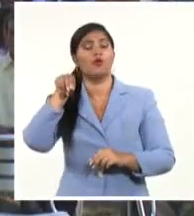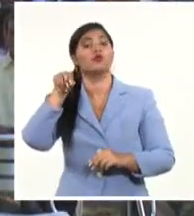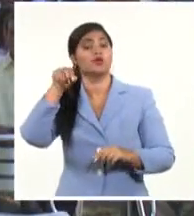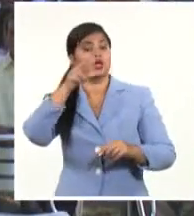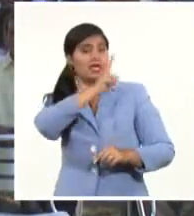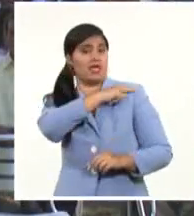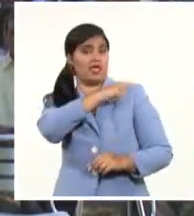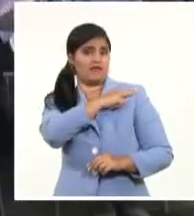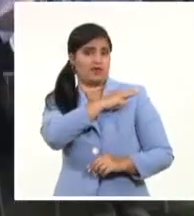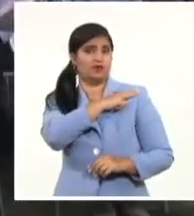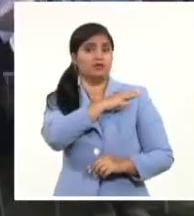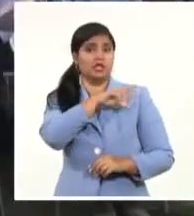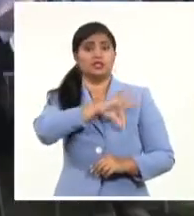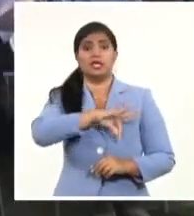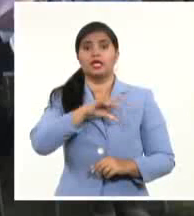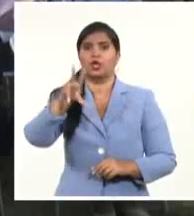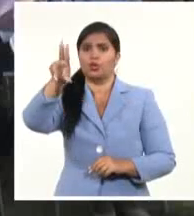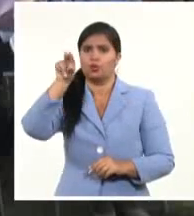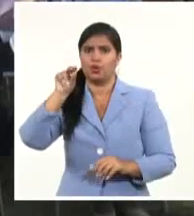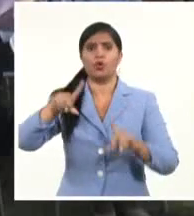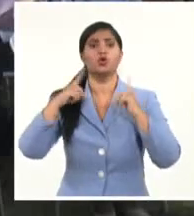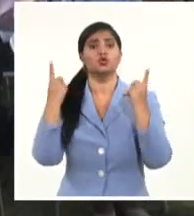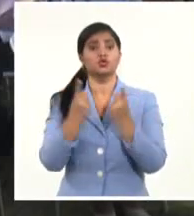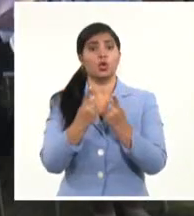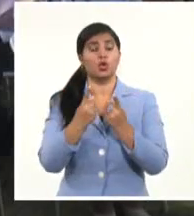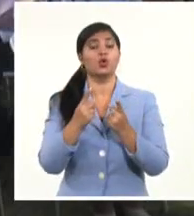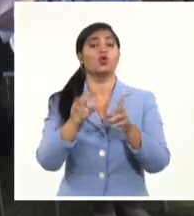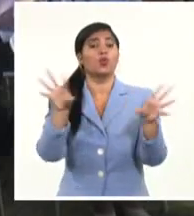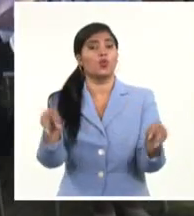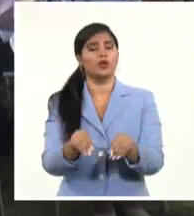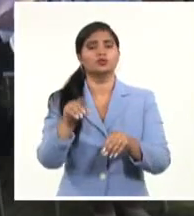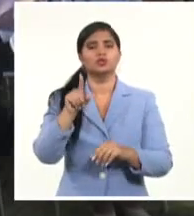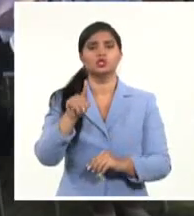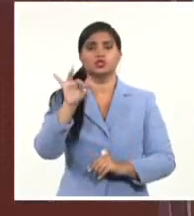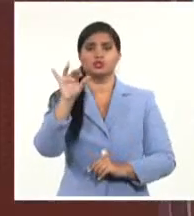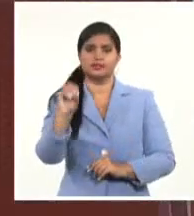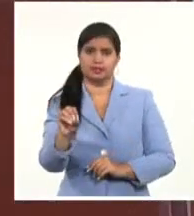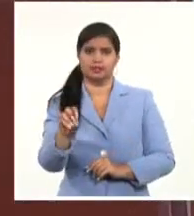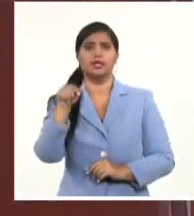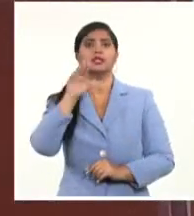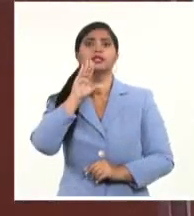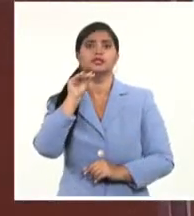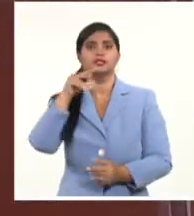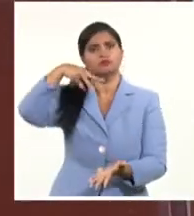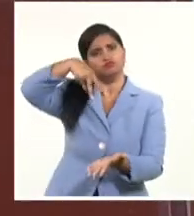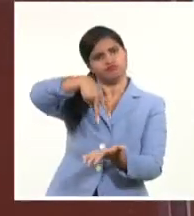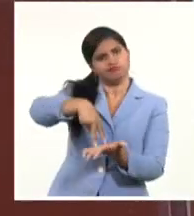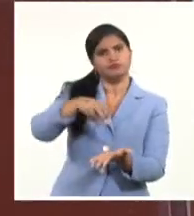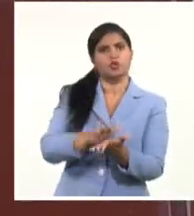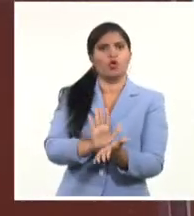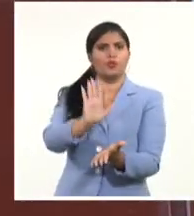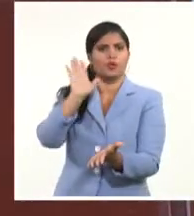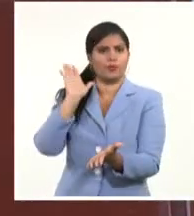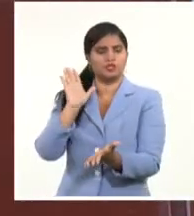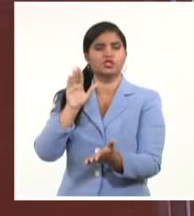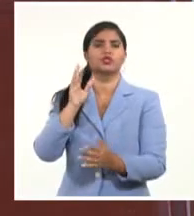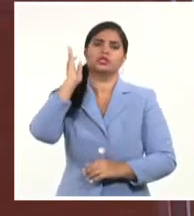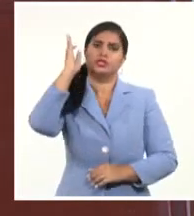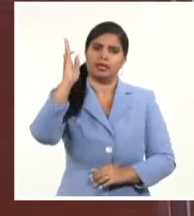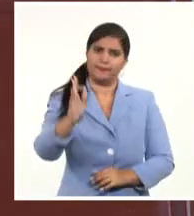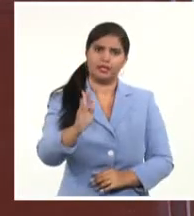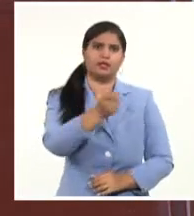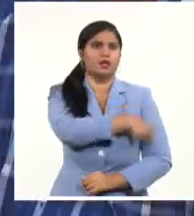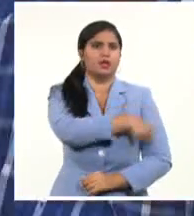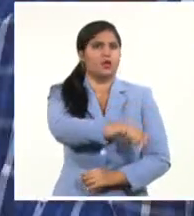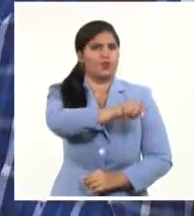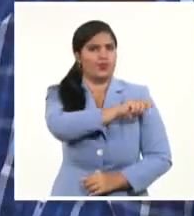delegados de circunscripción juraron y suscribieron el compromiso de ser fieles servidores públicos, mantener el vínculo